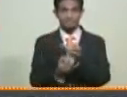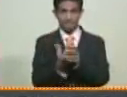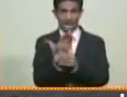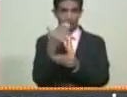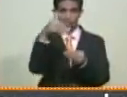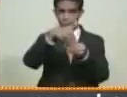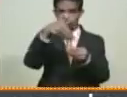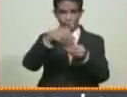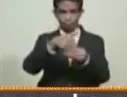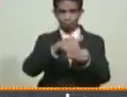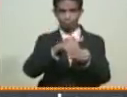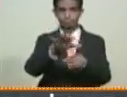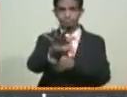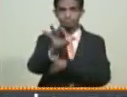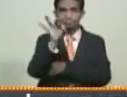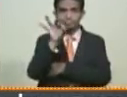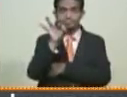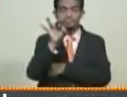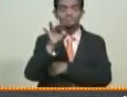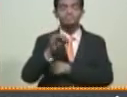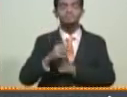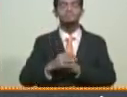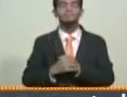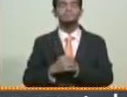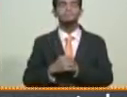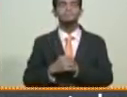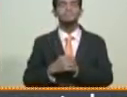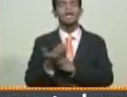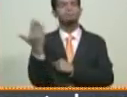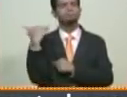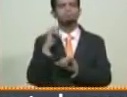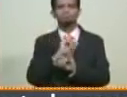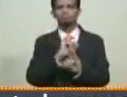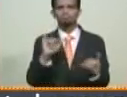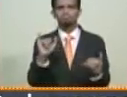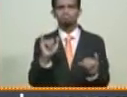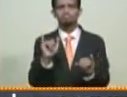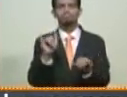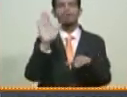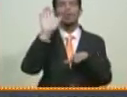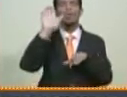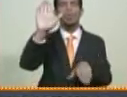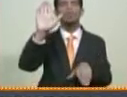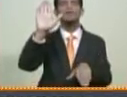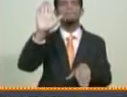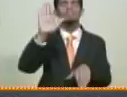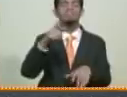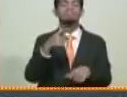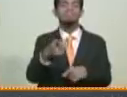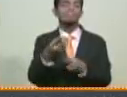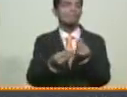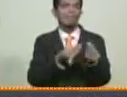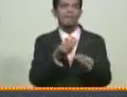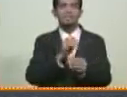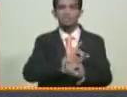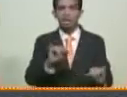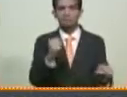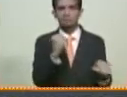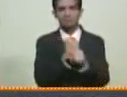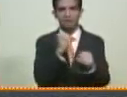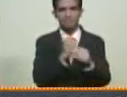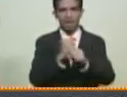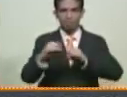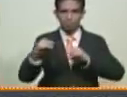presidenciales y de consejos legislativos de los estados. Fueron juramentados, ya están ejerciendo sus funciones